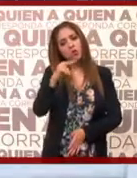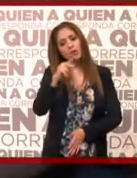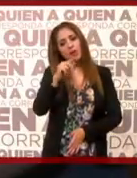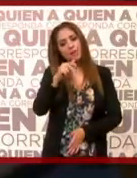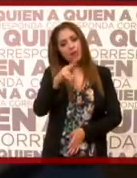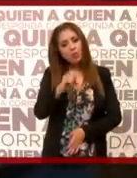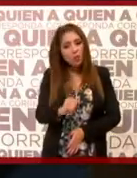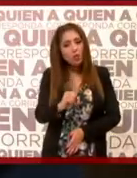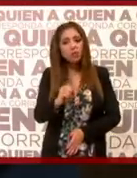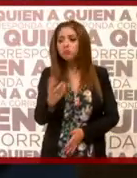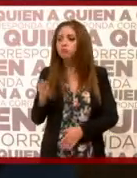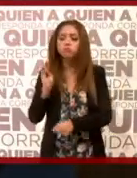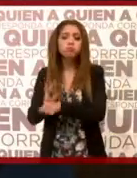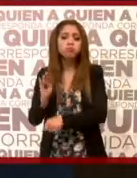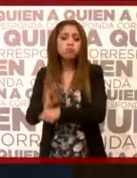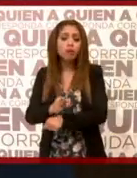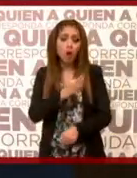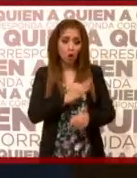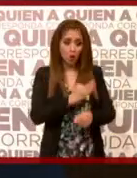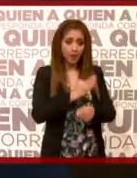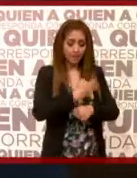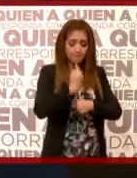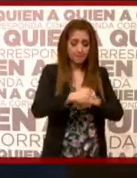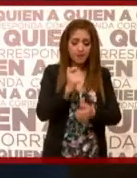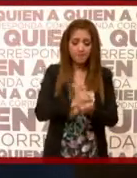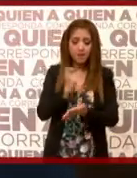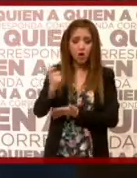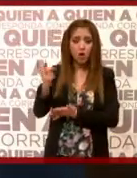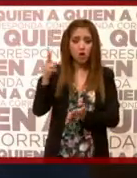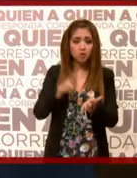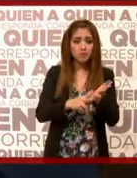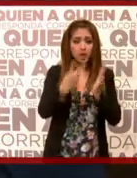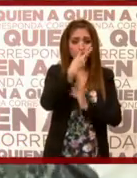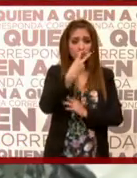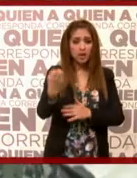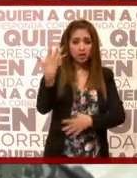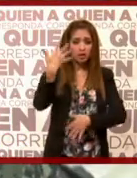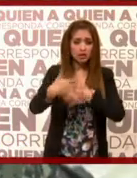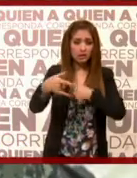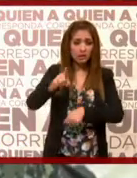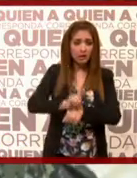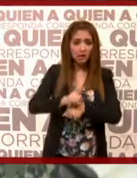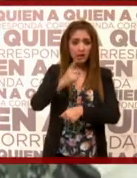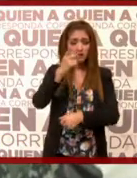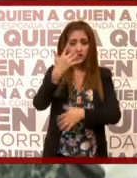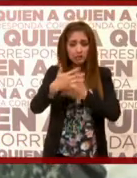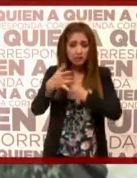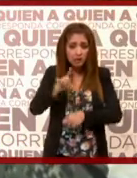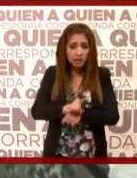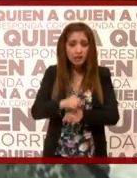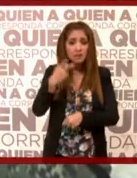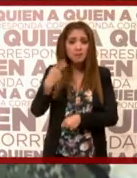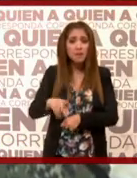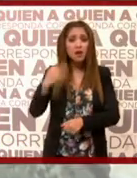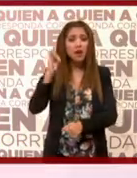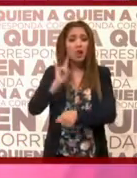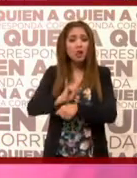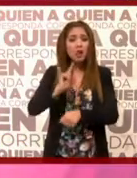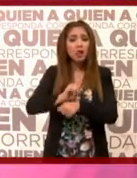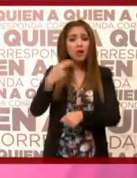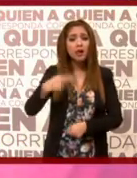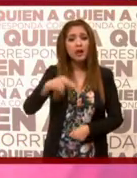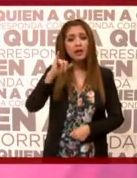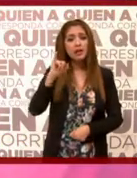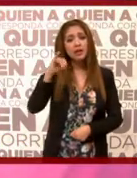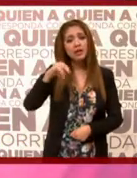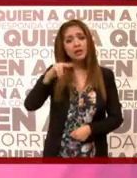dura. Por el momento le están pagando su sueldo de 2.200 pesos quincenales, pero solo por motivo de incapacidad. Y también se